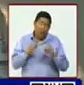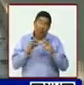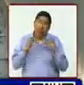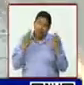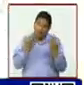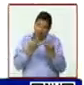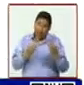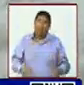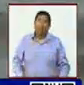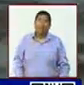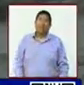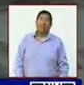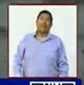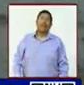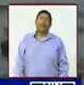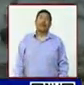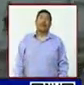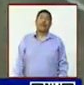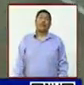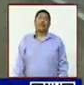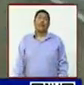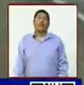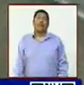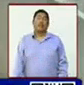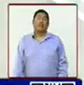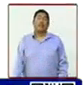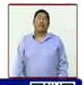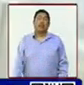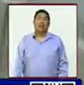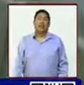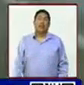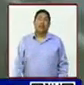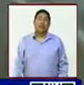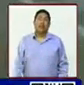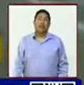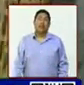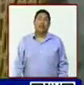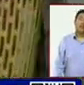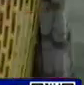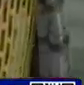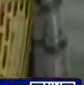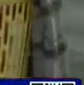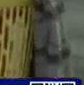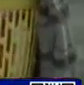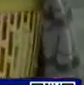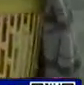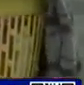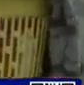familia.